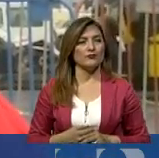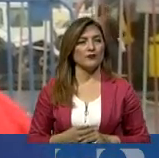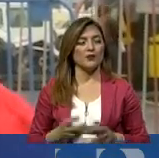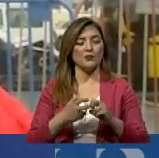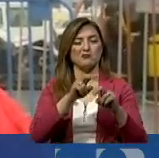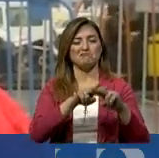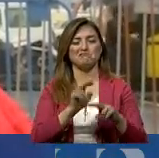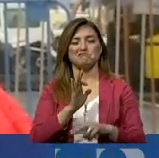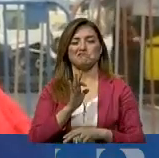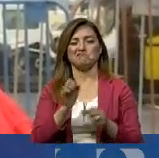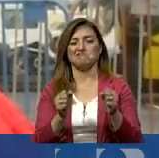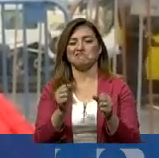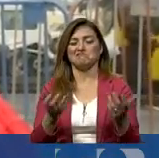revisión.